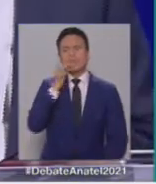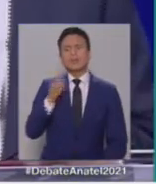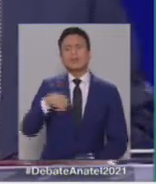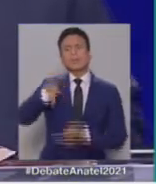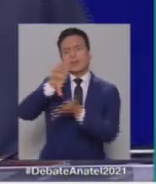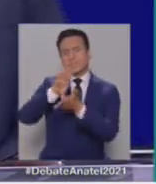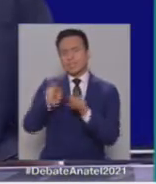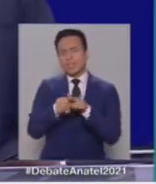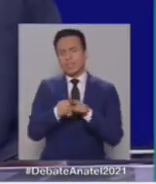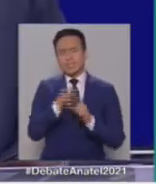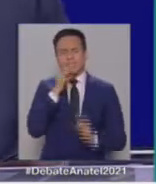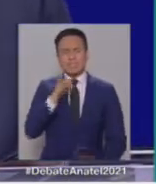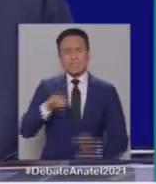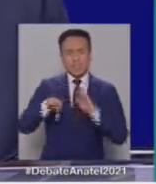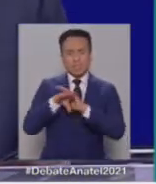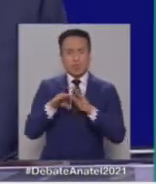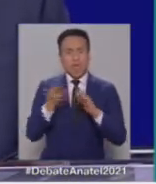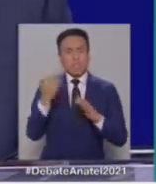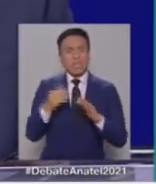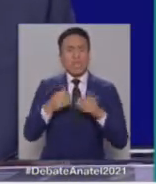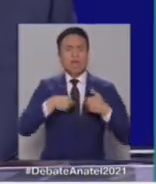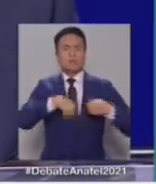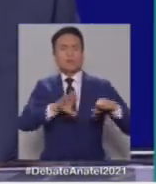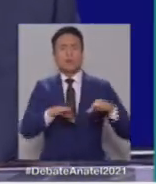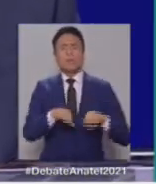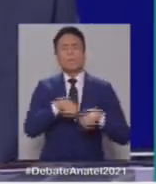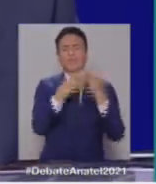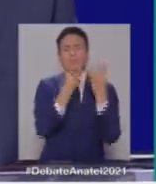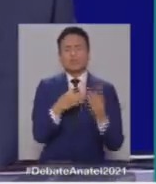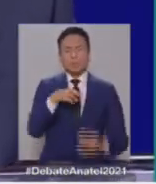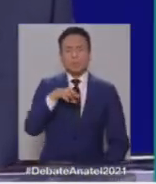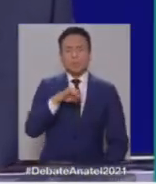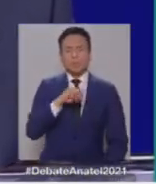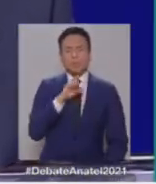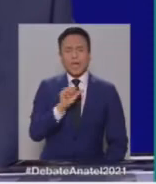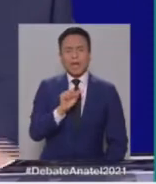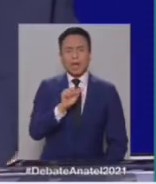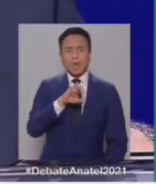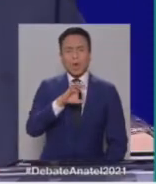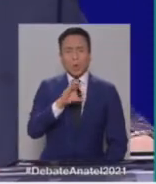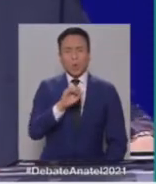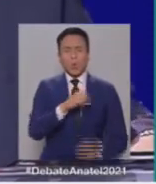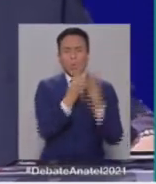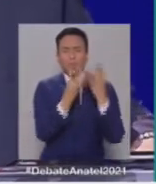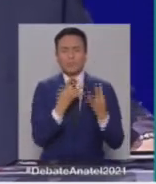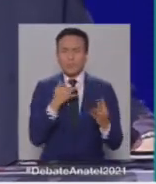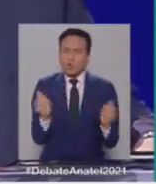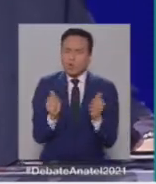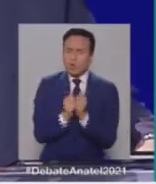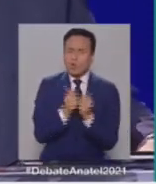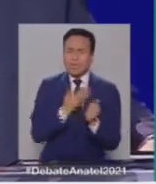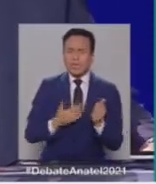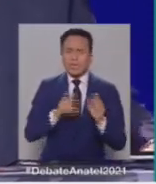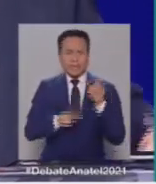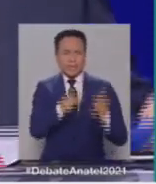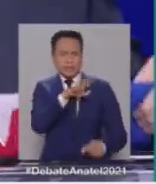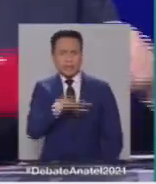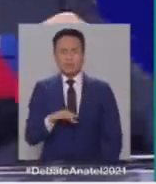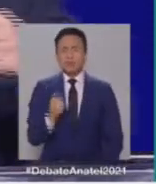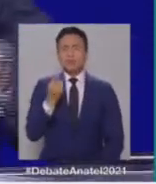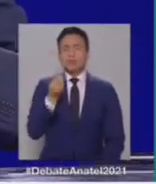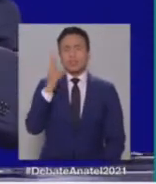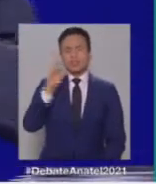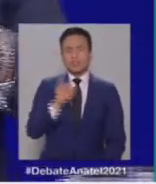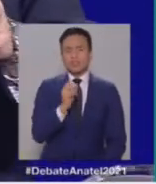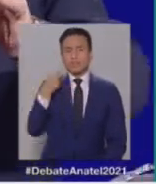programa, problemas con las cifras, esas fueron algunas de las cosas que quizá dejó este último debate transmitido ayer por los principales